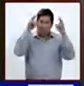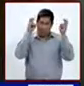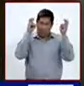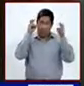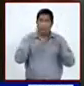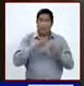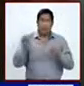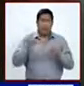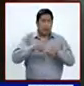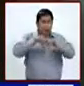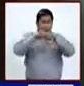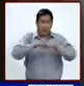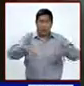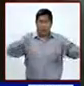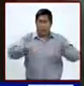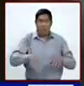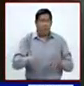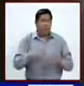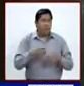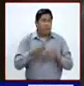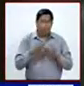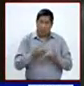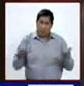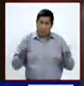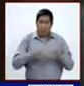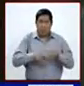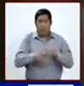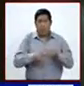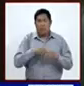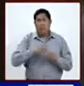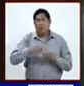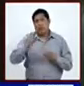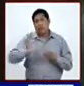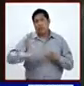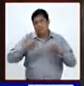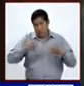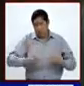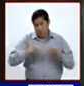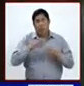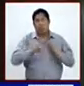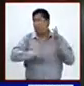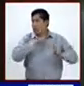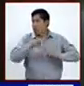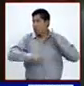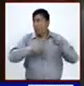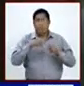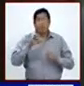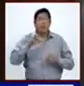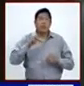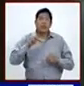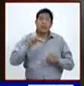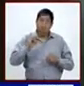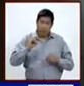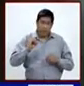es para la distribución de escaños en base a los resultados oficiales de la población del